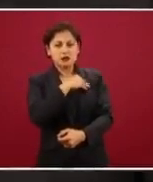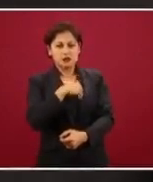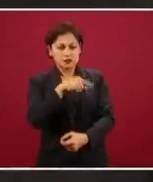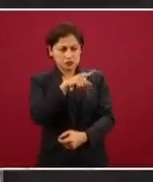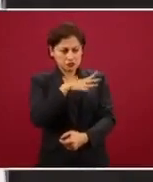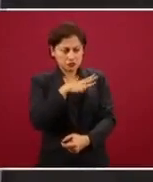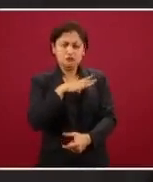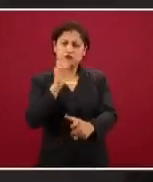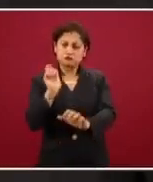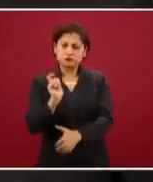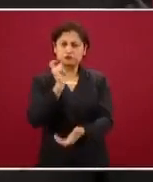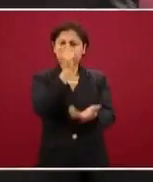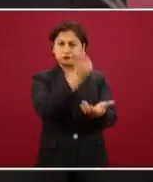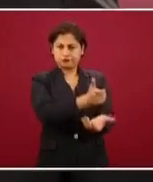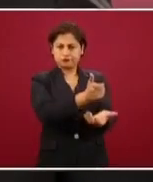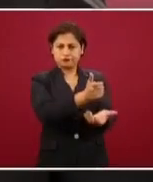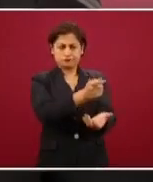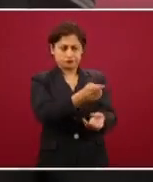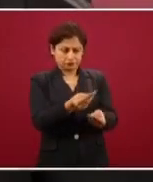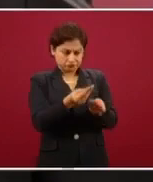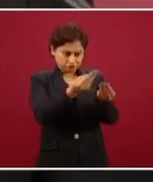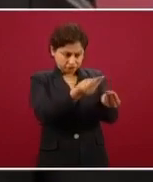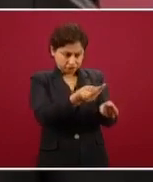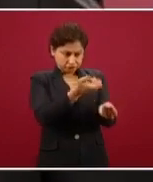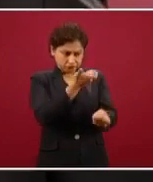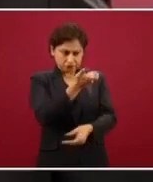decidan qué hacer con ese apoyo.